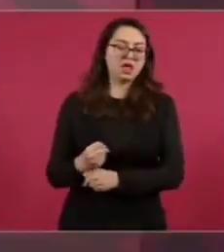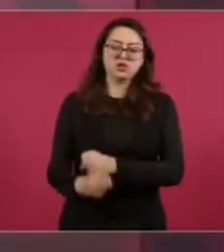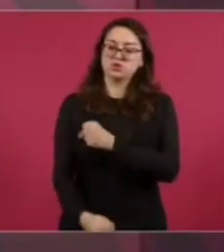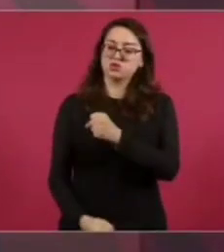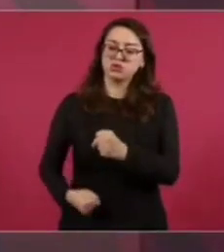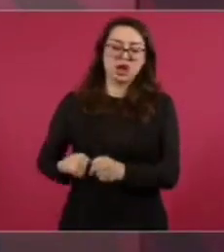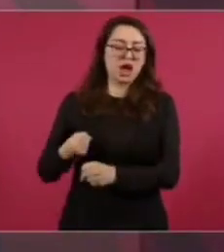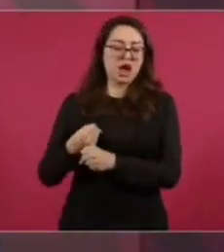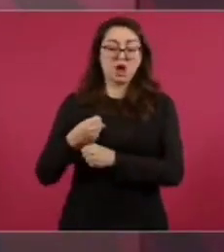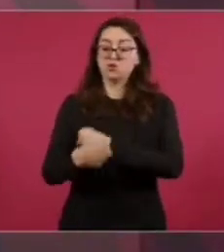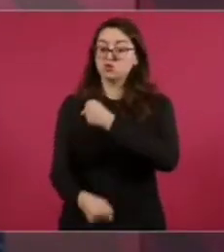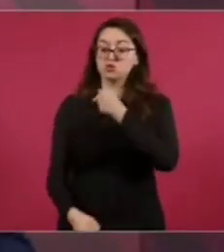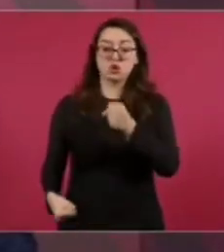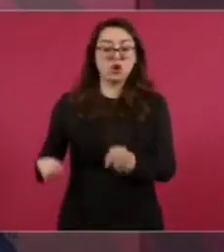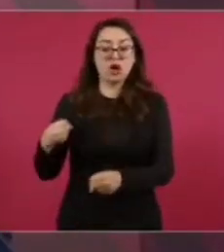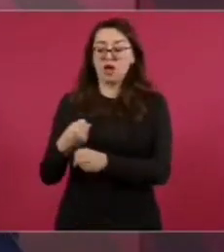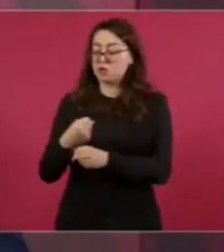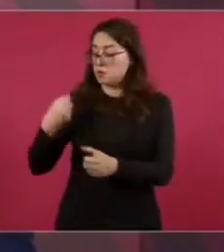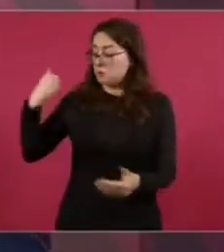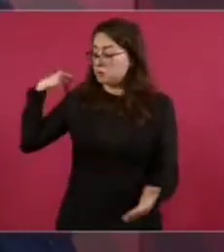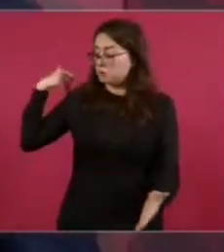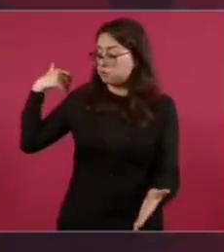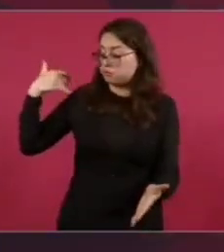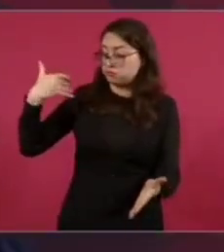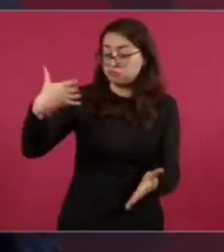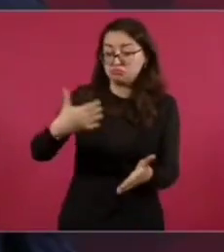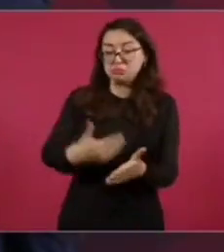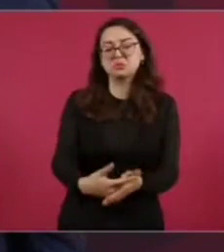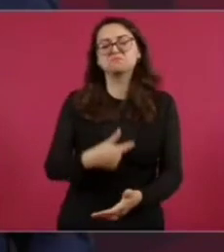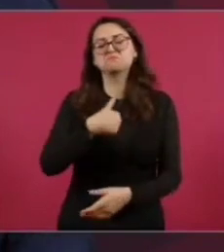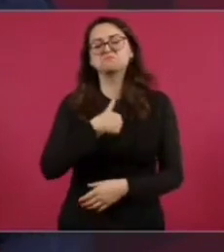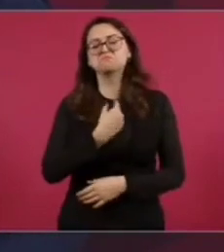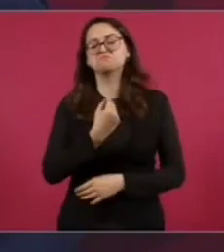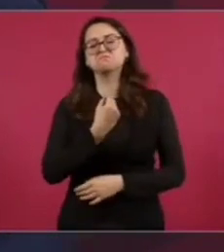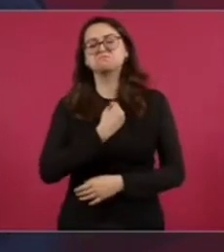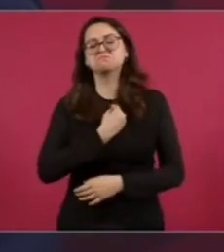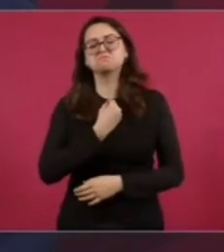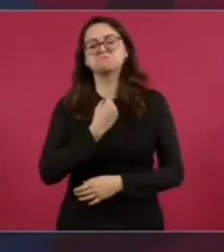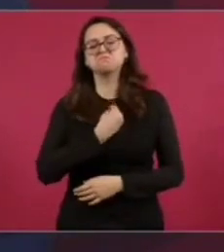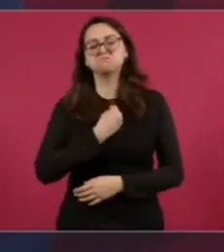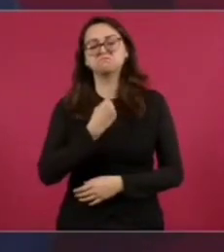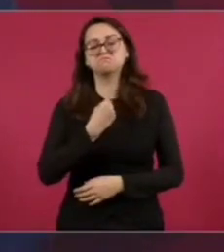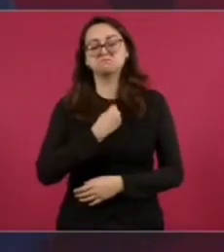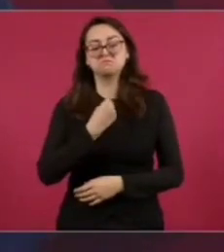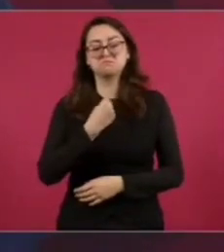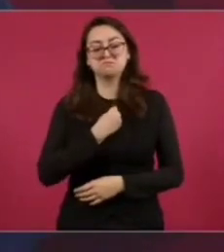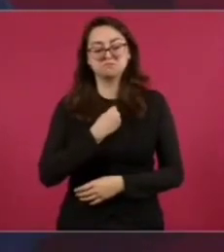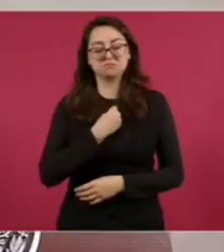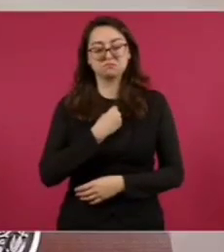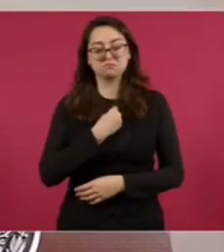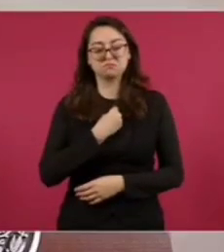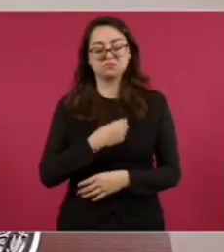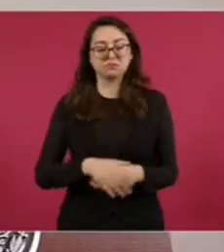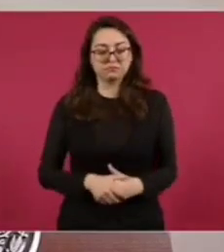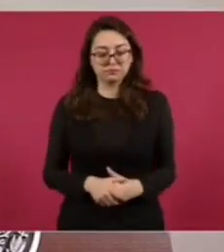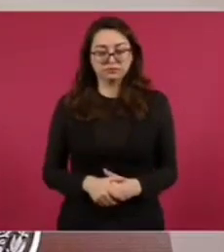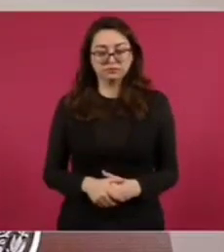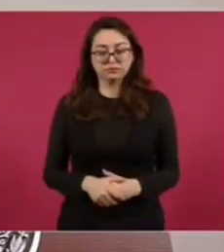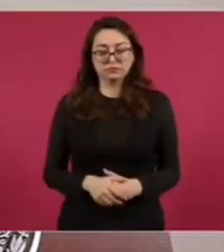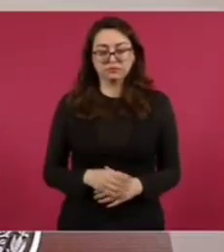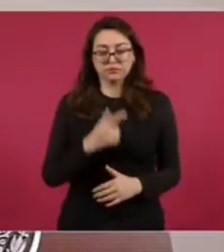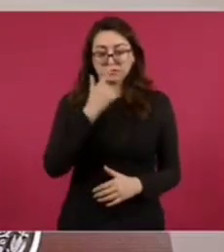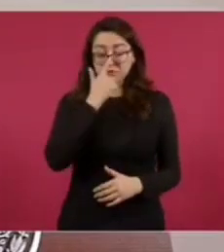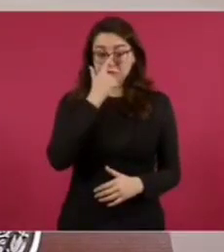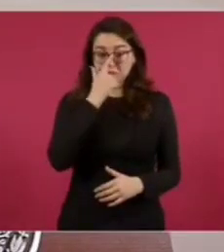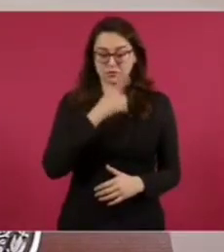Pero no podemos permitir eso. Además, no sé si ustedes están conscientes, y si